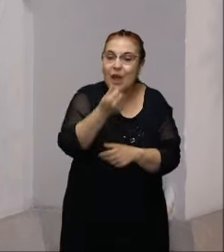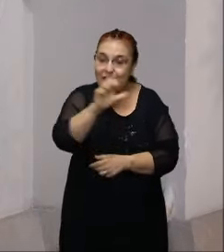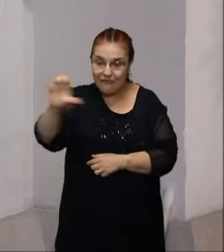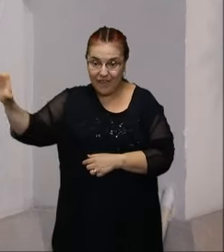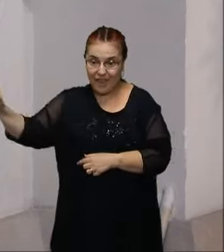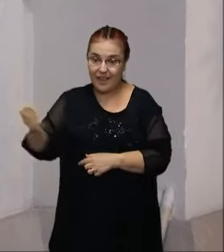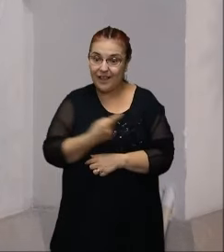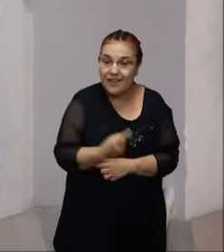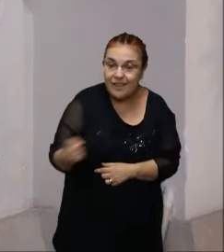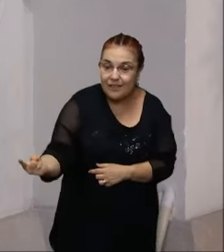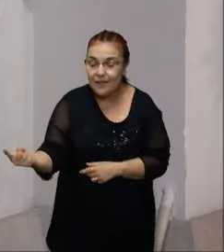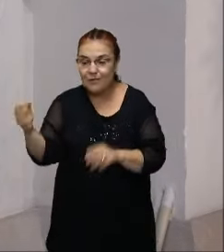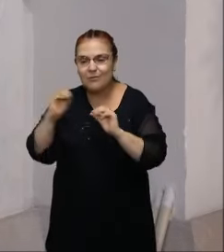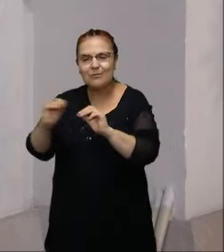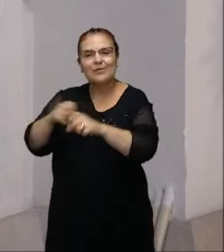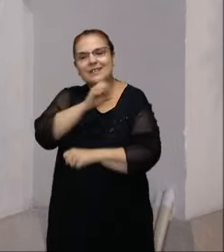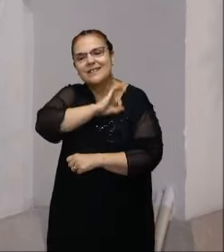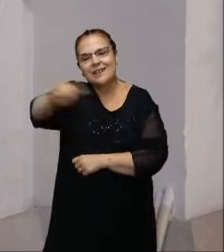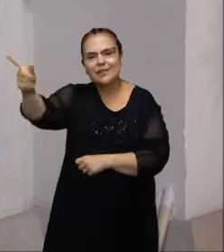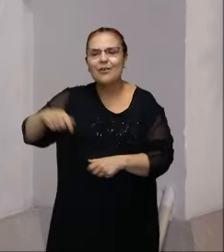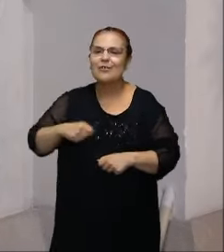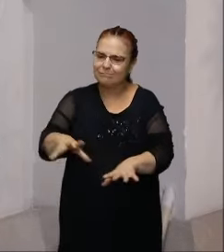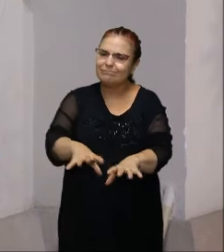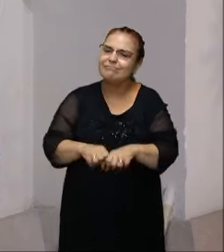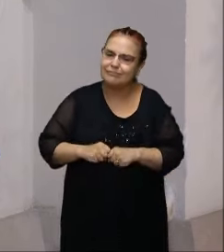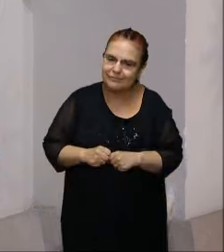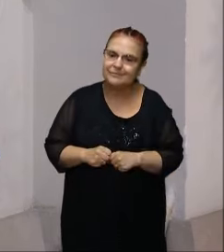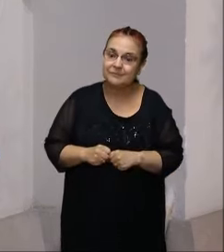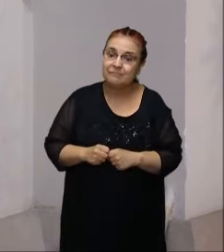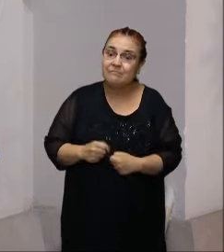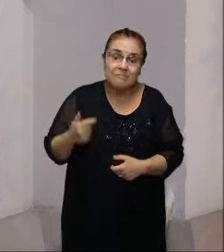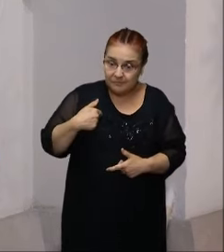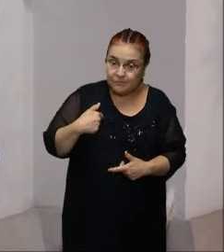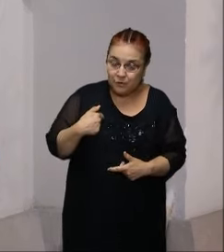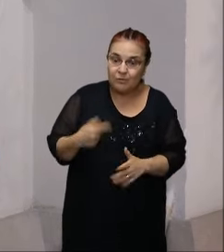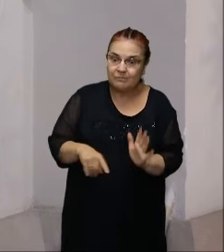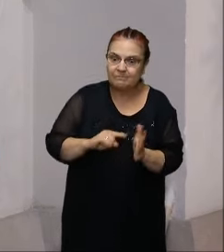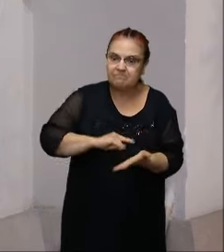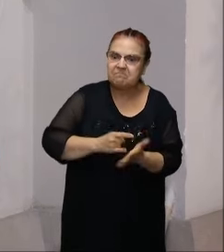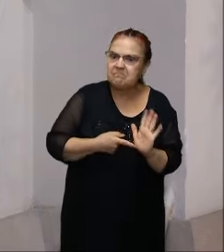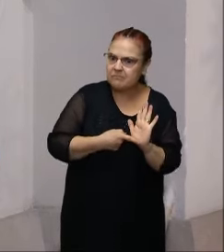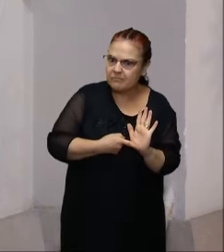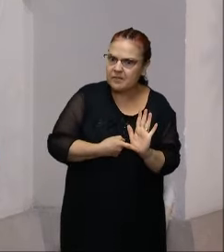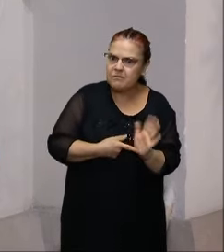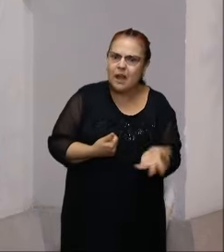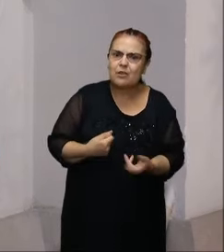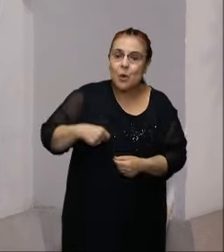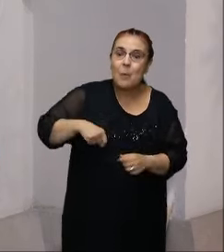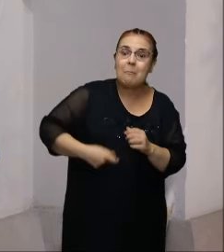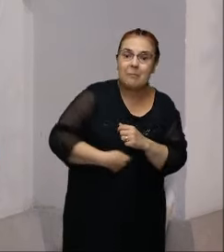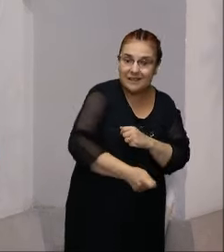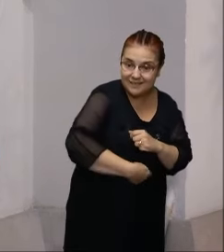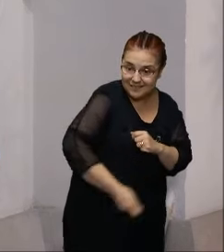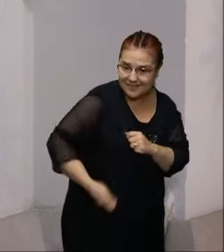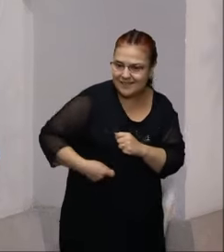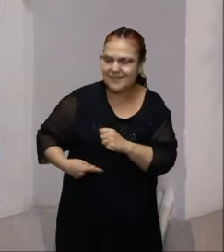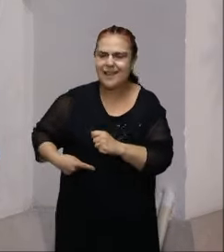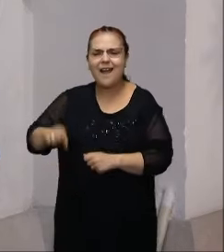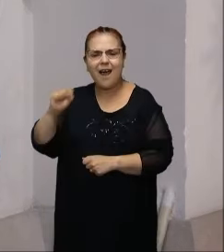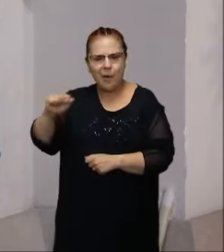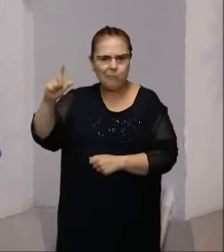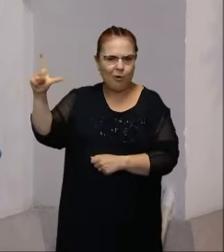uno de ellos como el Señor le dio a entender. Yo planté, Apolo regó, pero fue Dios quien